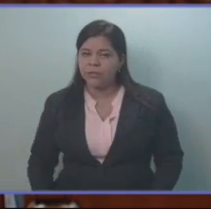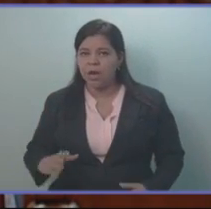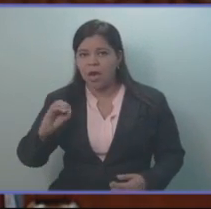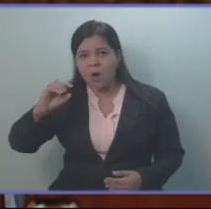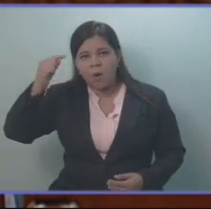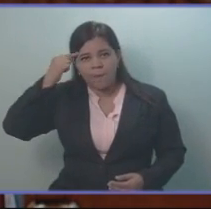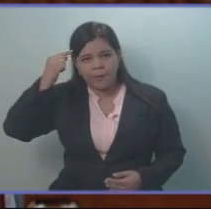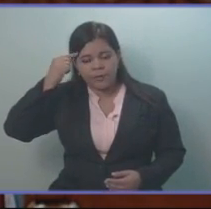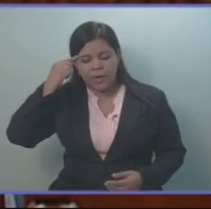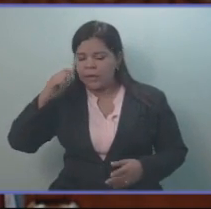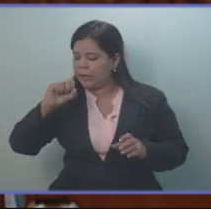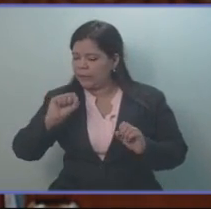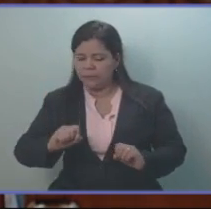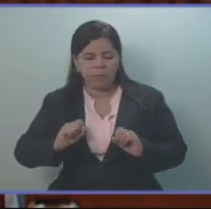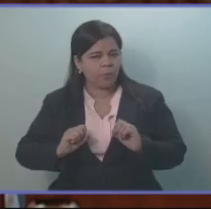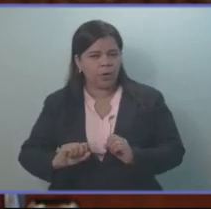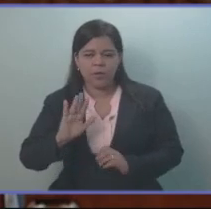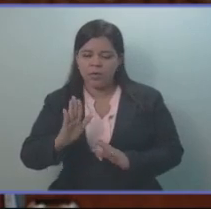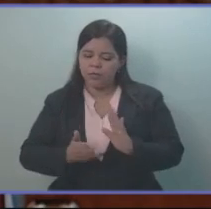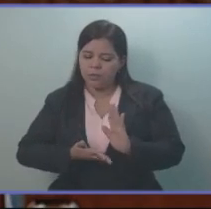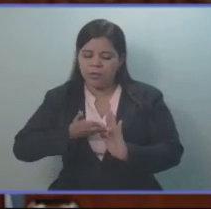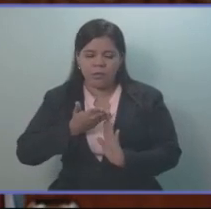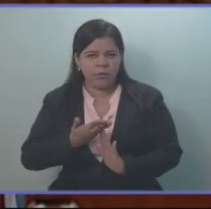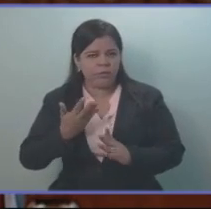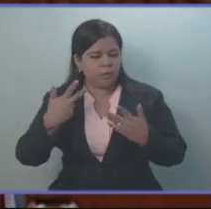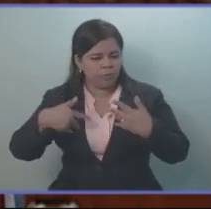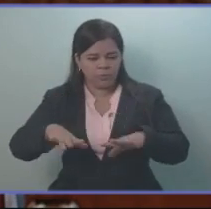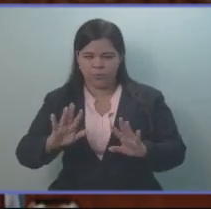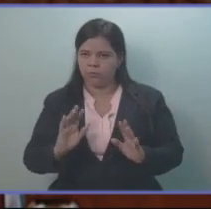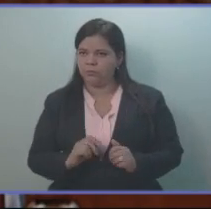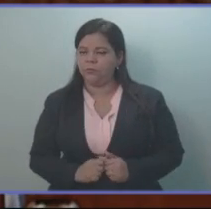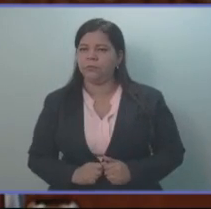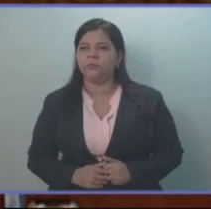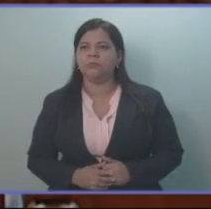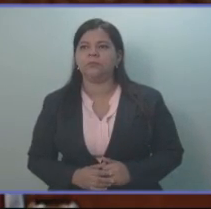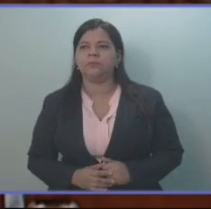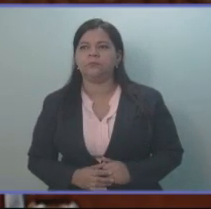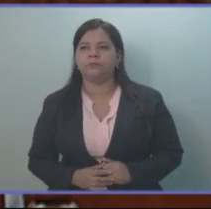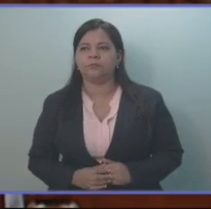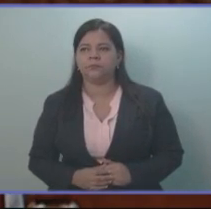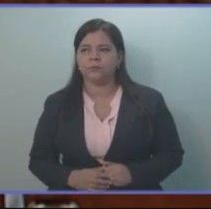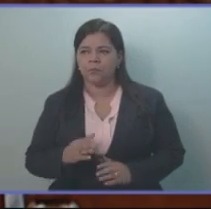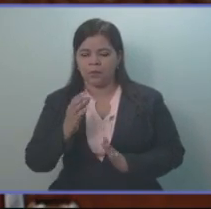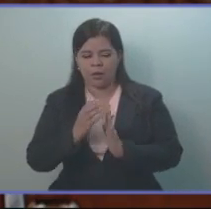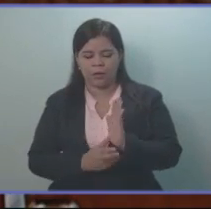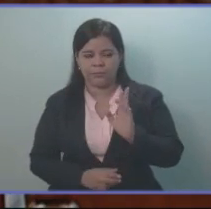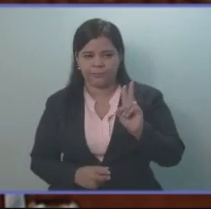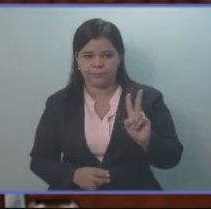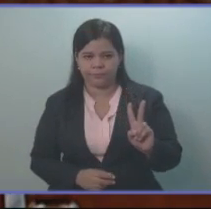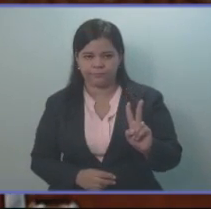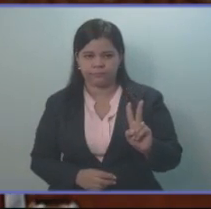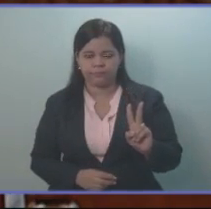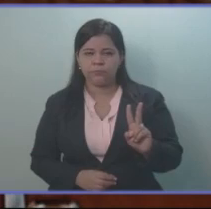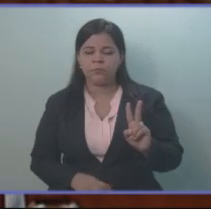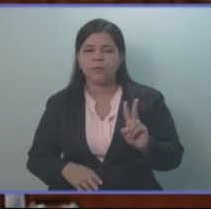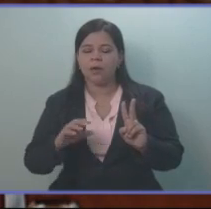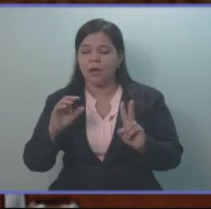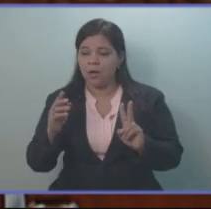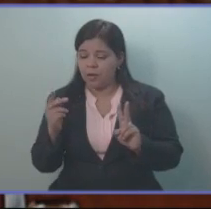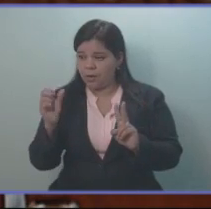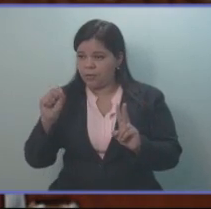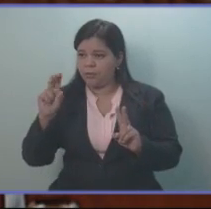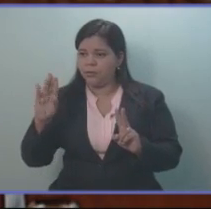dificulta el desarrollo normal de la actividad de una persona. Capítulo 2. Subsidio y